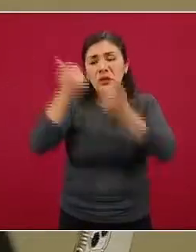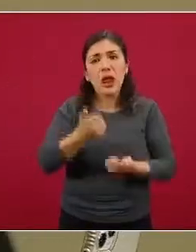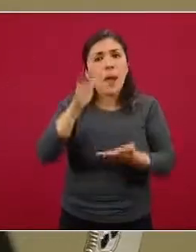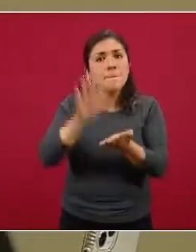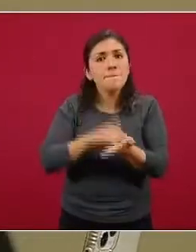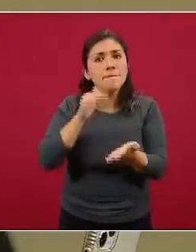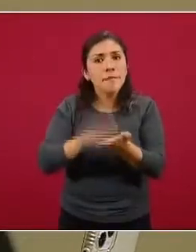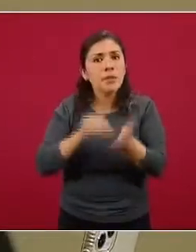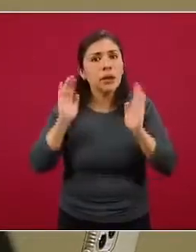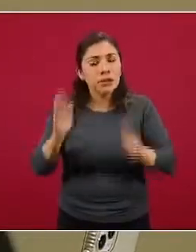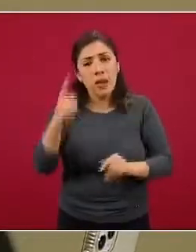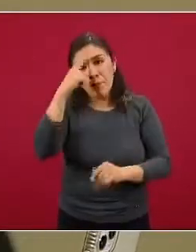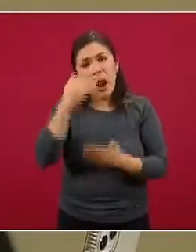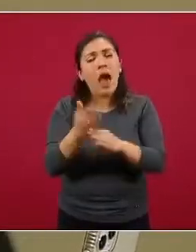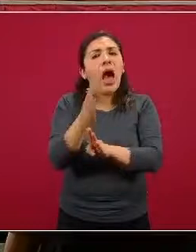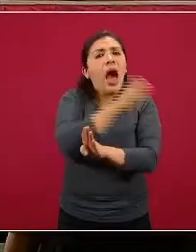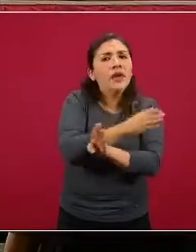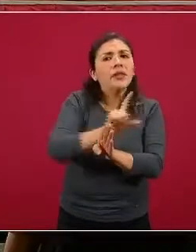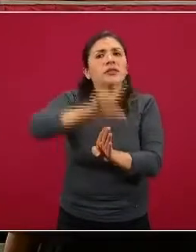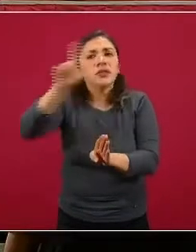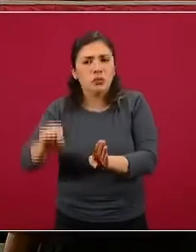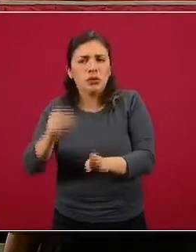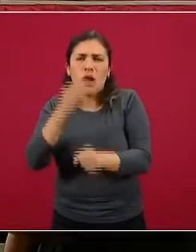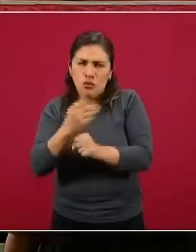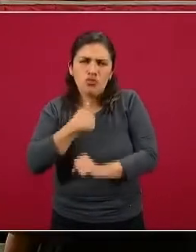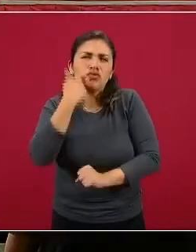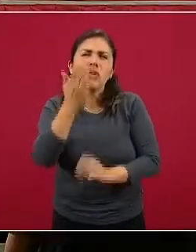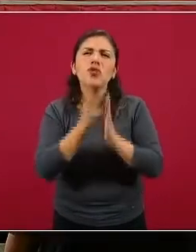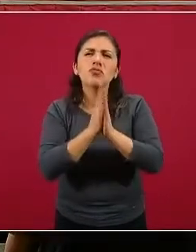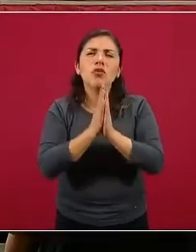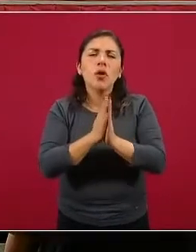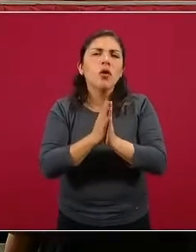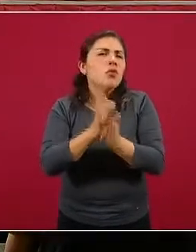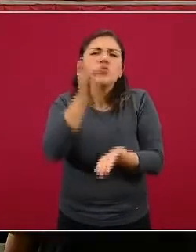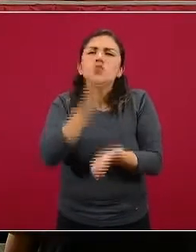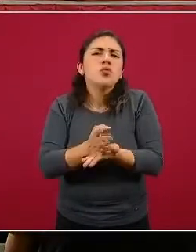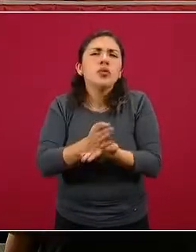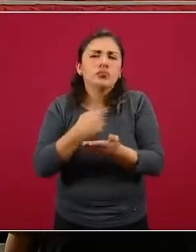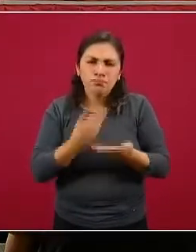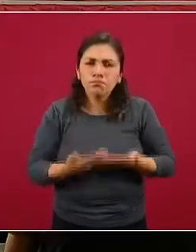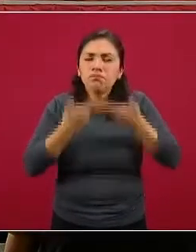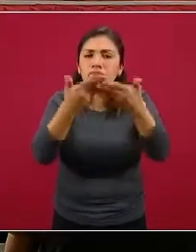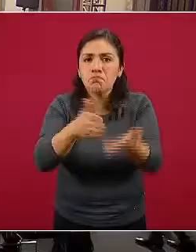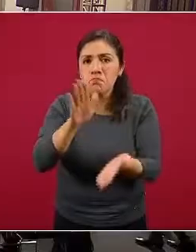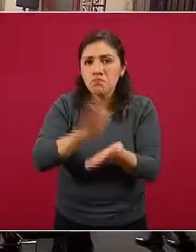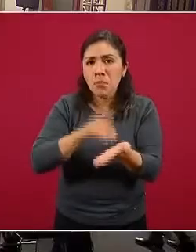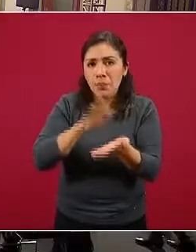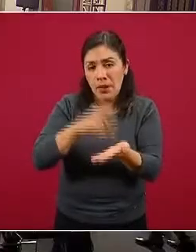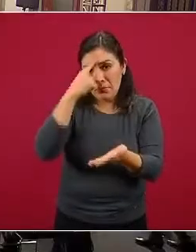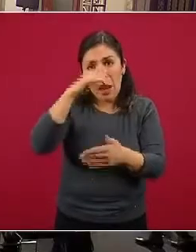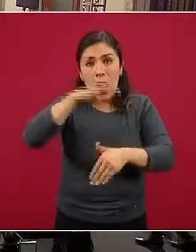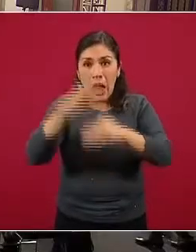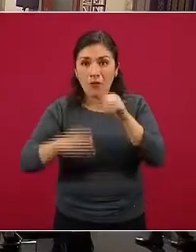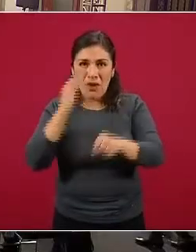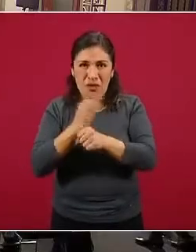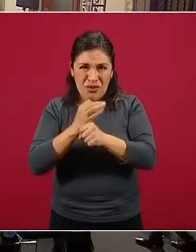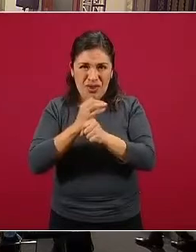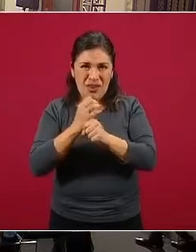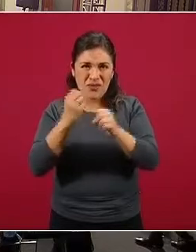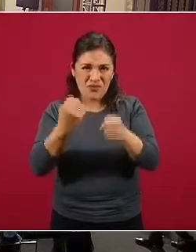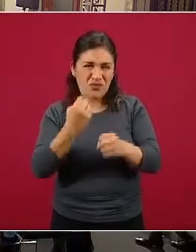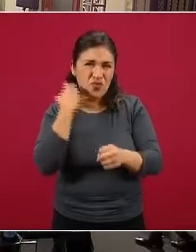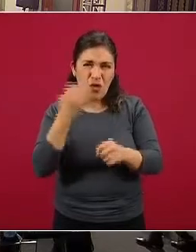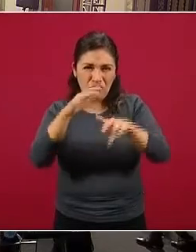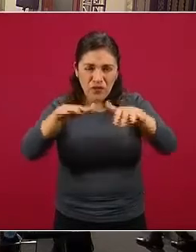documentos del antes y después. Quisiera entonces solamente presentarles a ustedes al terminar esta reunión los